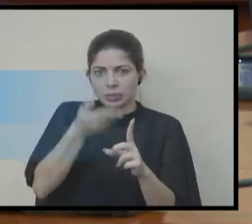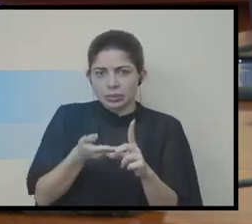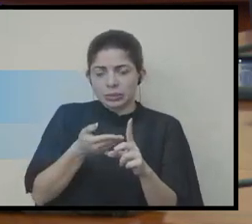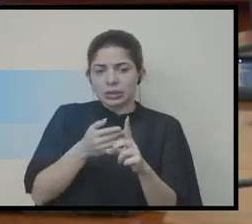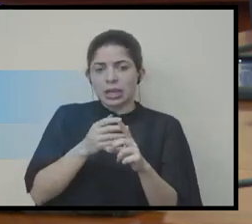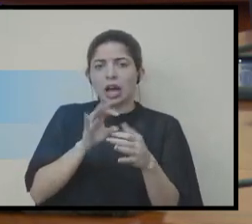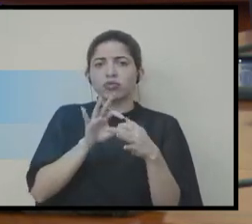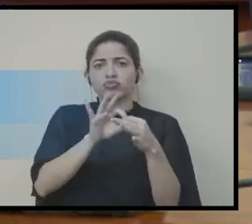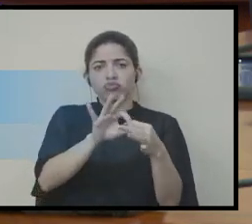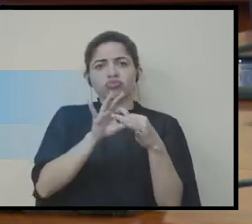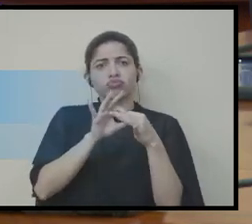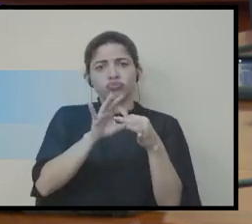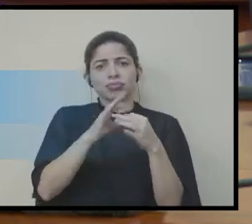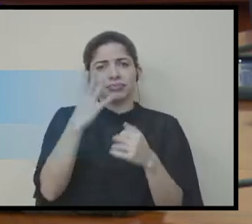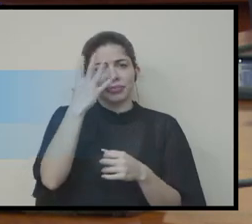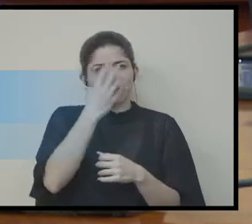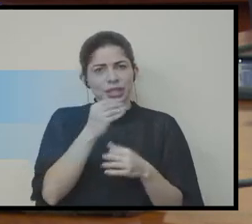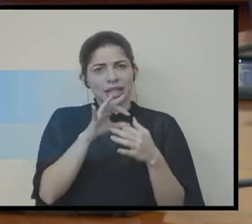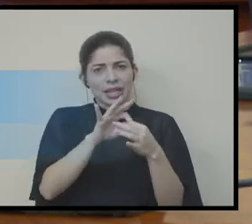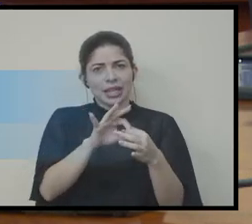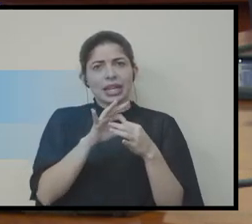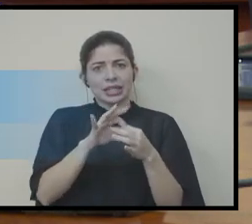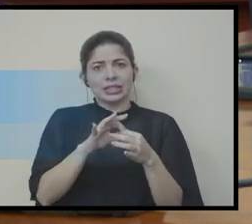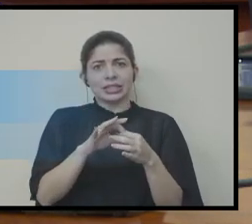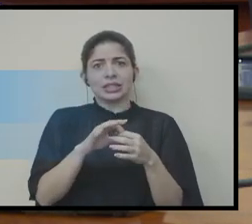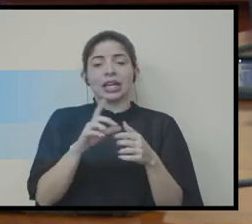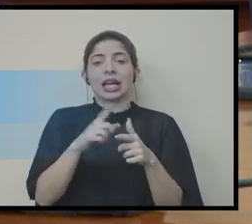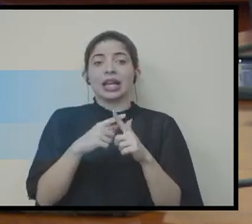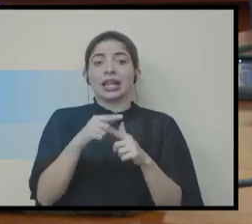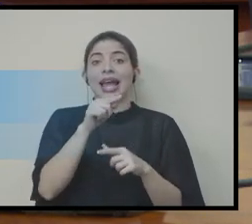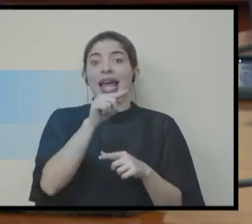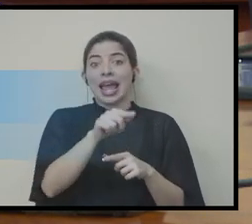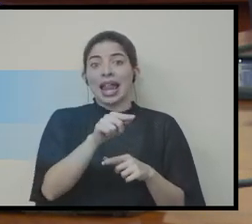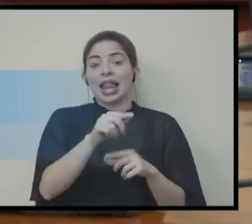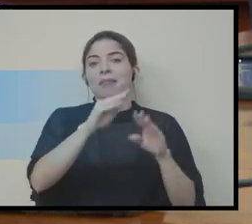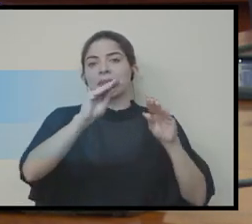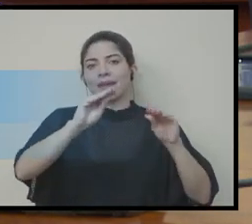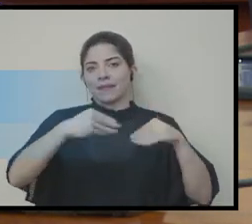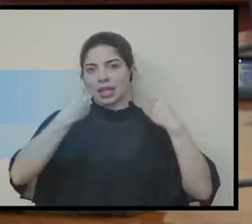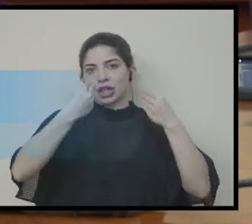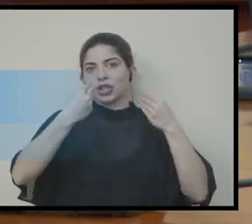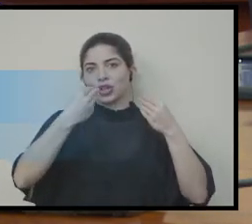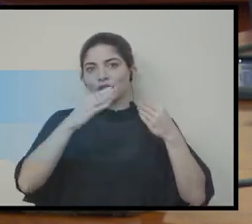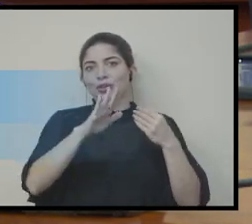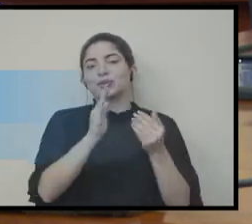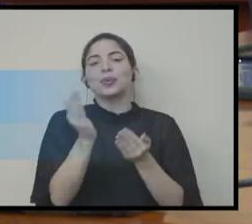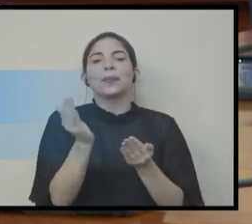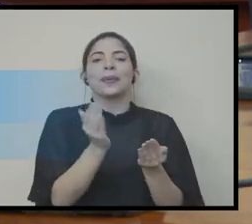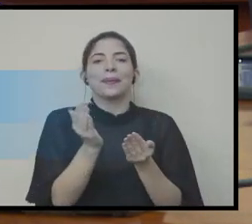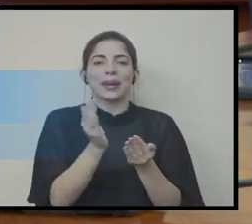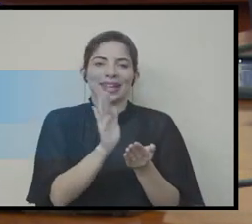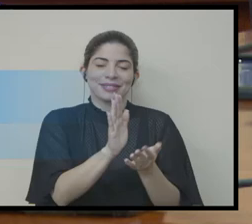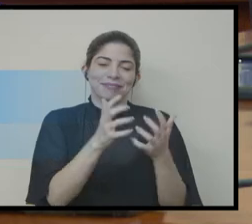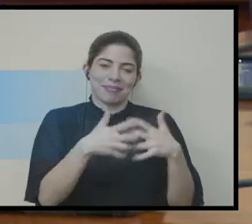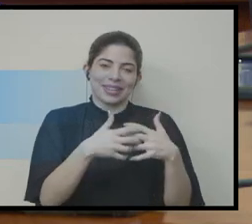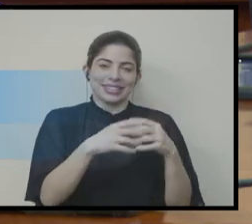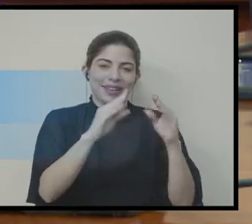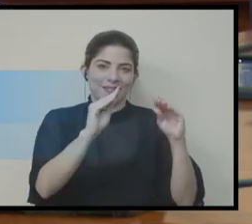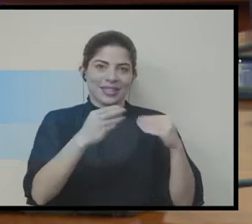una relación bastante linda y bueno, él me terminó vendiendo su bebé. Y